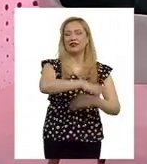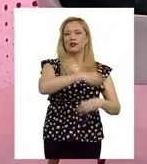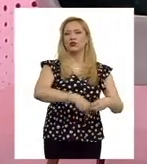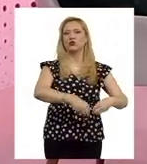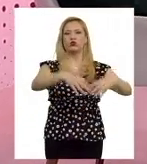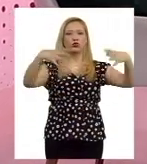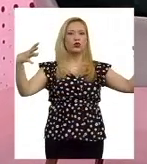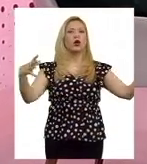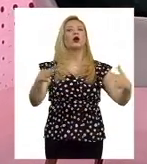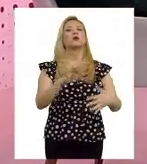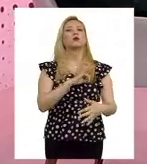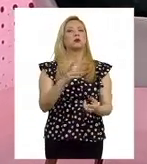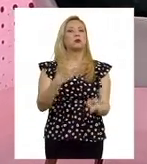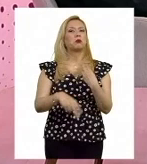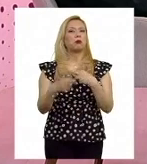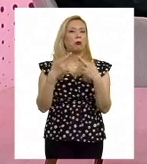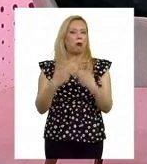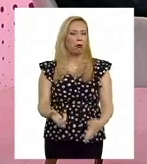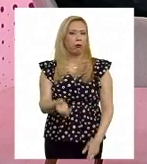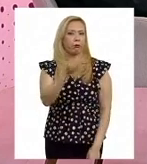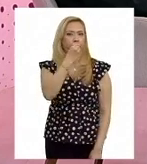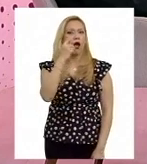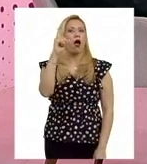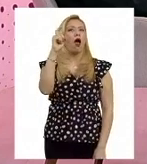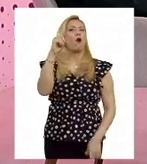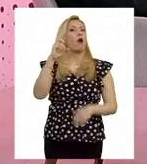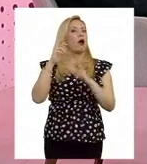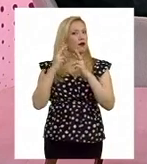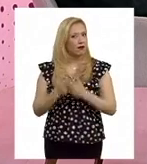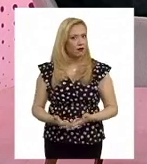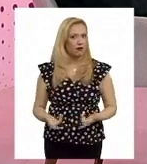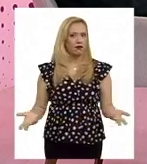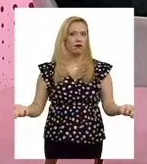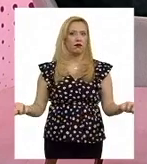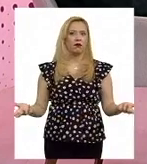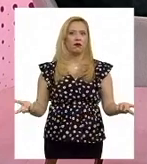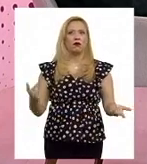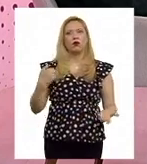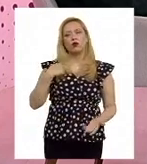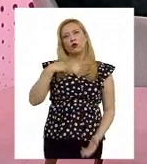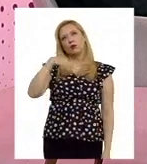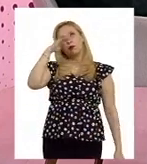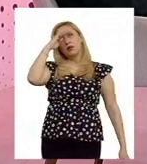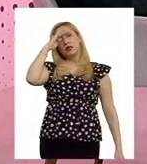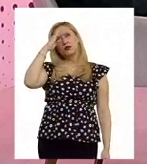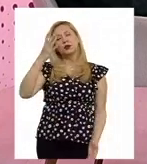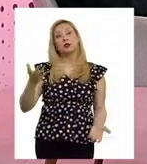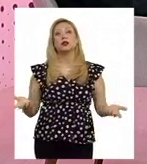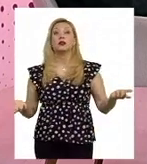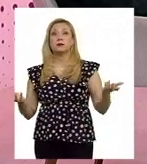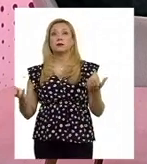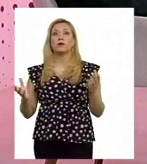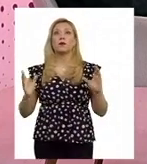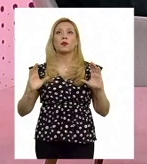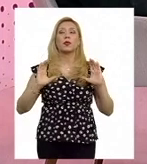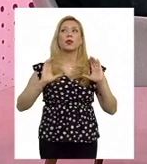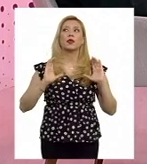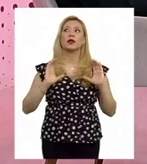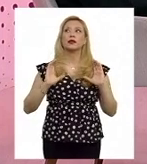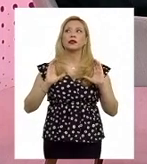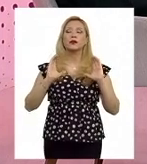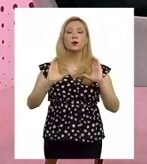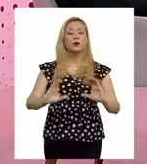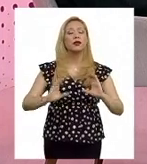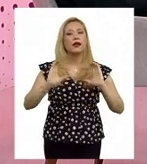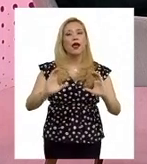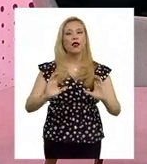y consumo. Además, me parece a mí que la conservación del